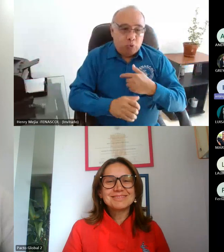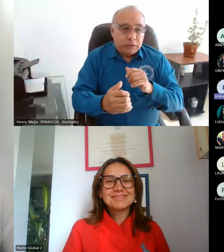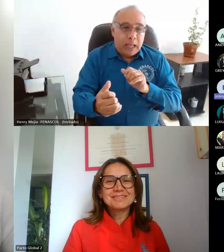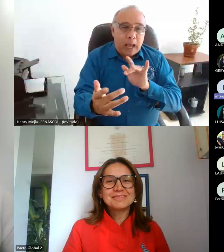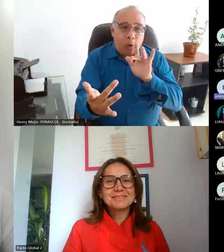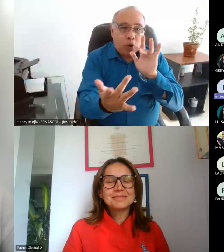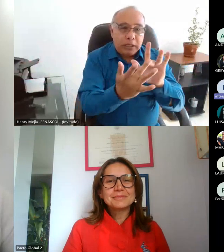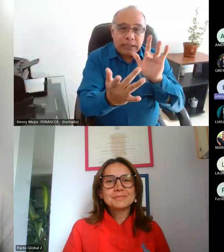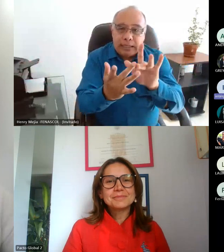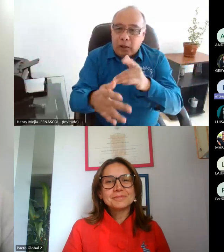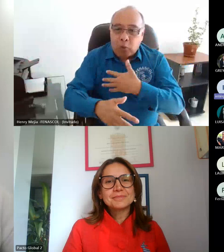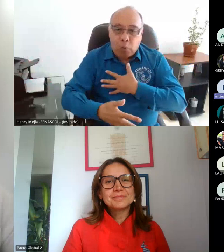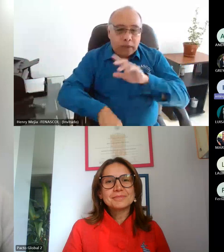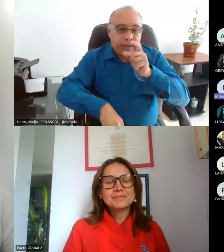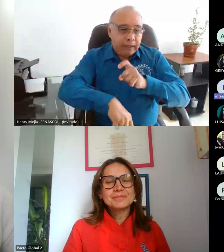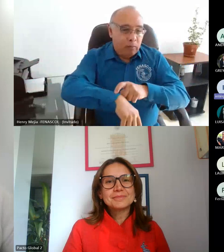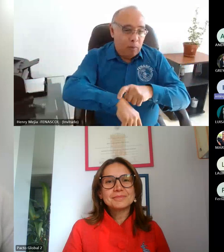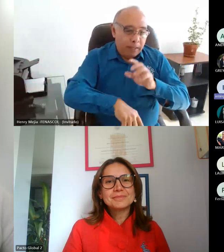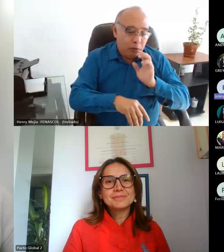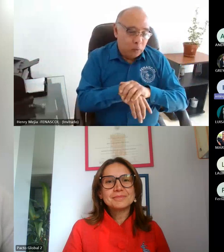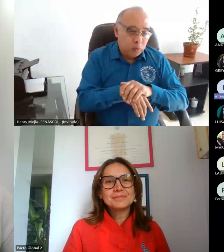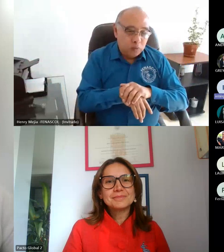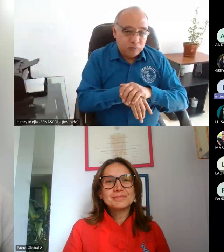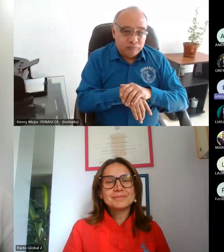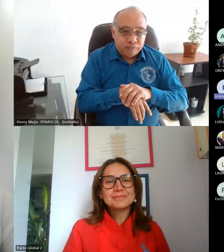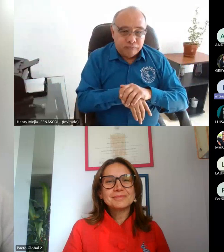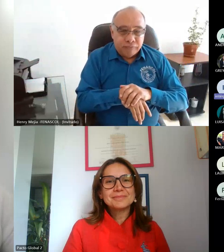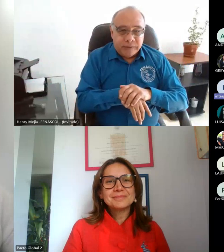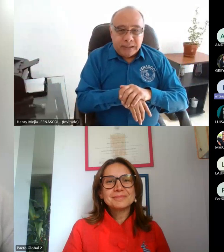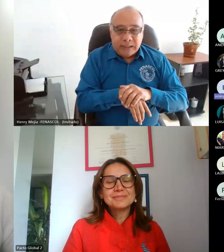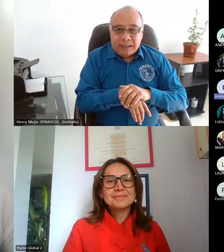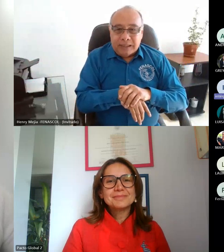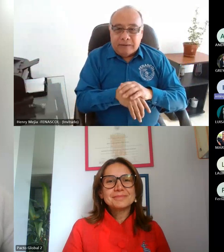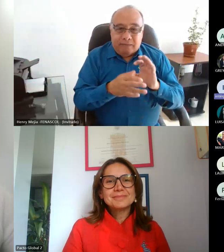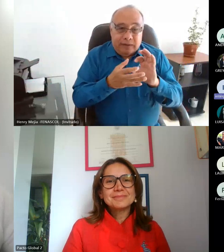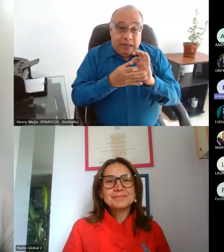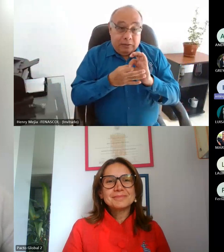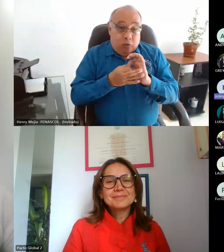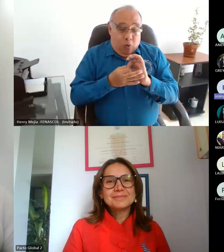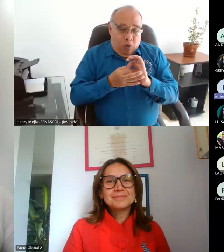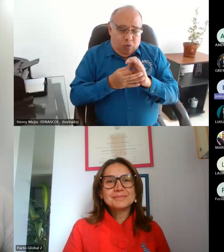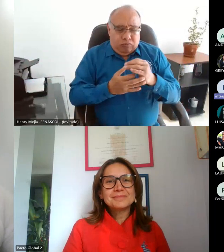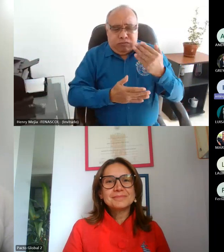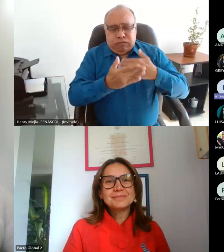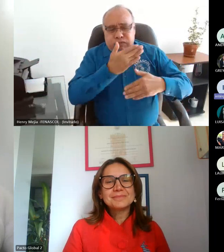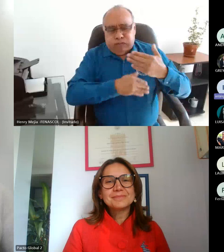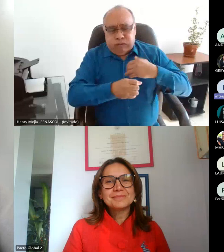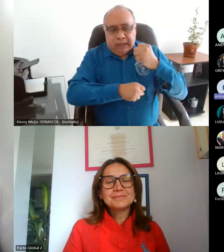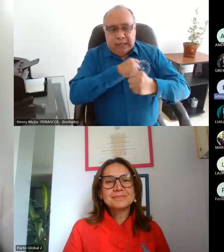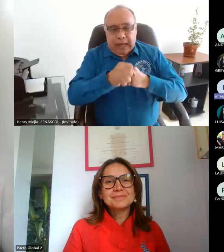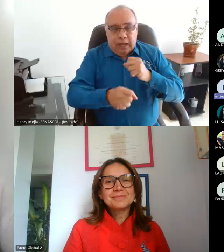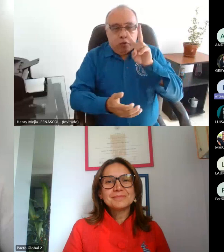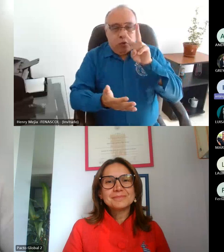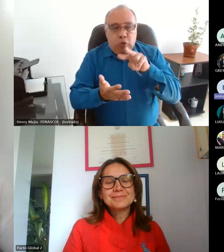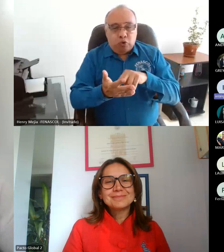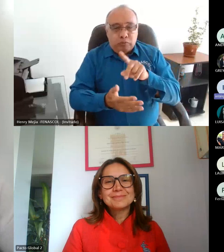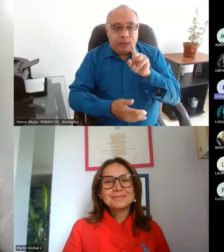increíble nos ha cambiado el mundo eh podemos contactarnos con otra persona en cualquier momento sí eh